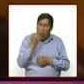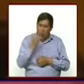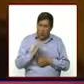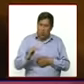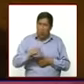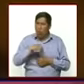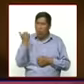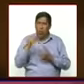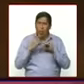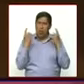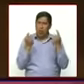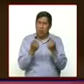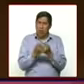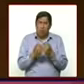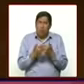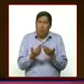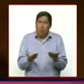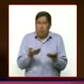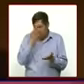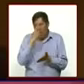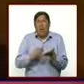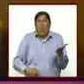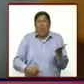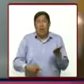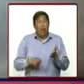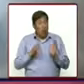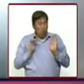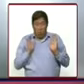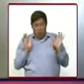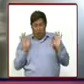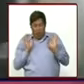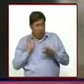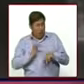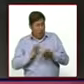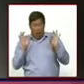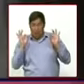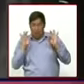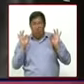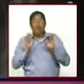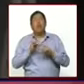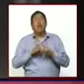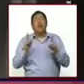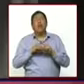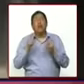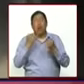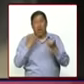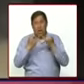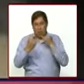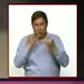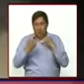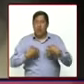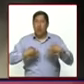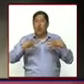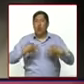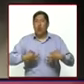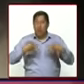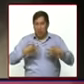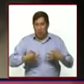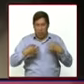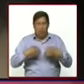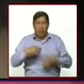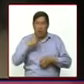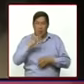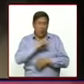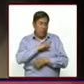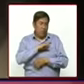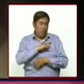otro departamento. ¿Quién sabe con qué fines? Él ha indicado que no le ha hecho nada, pero sin embargo vamos a aguardar el informe oficial por parte de las autoridades